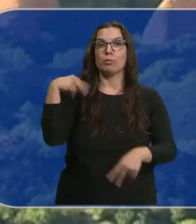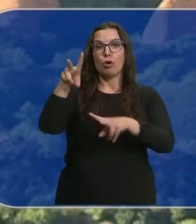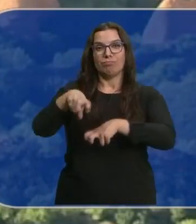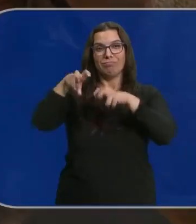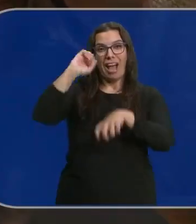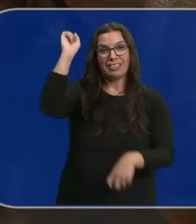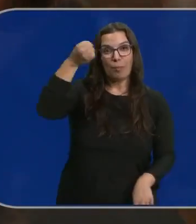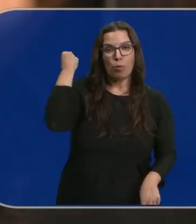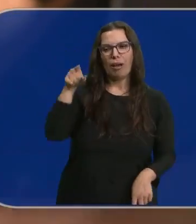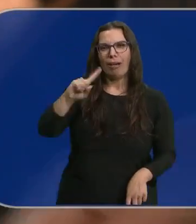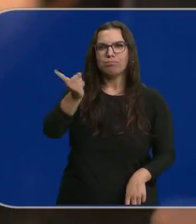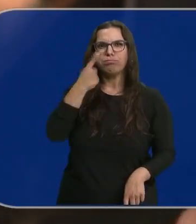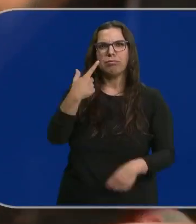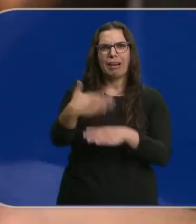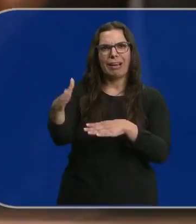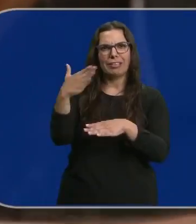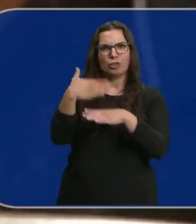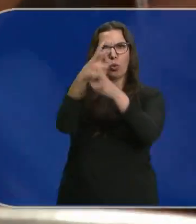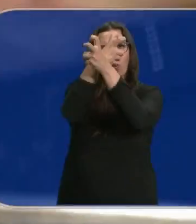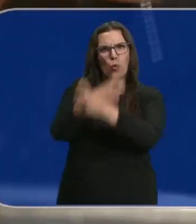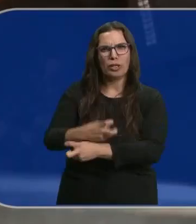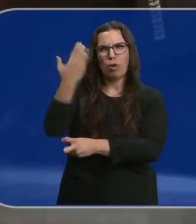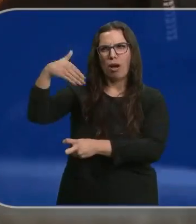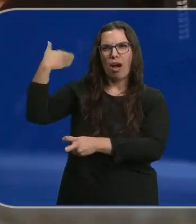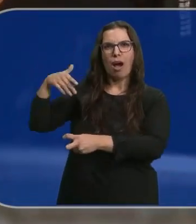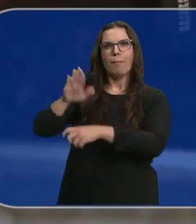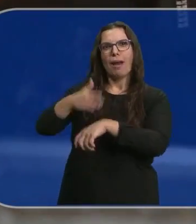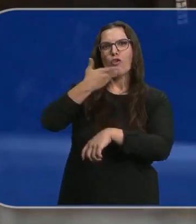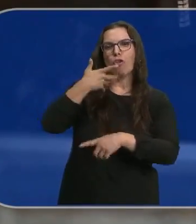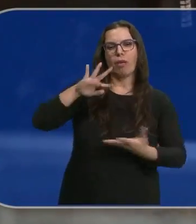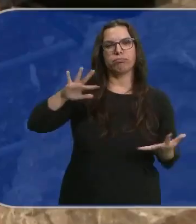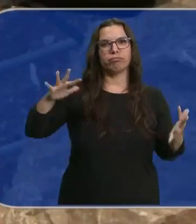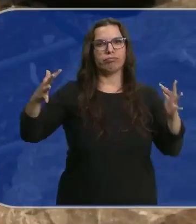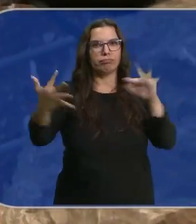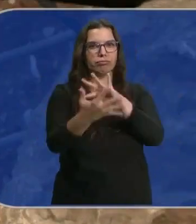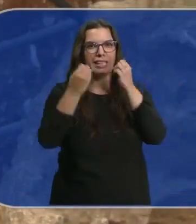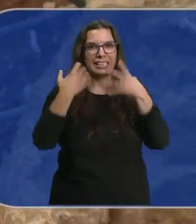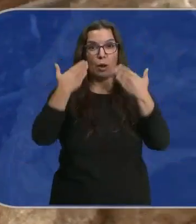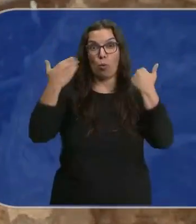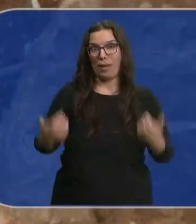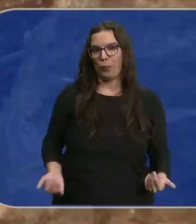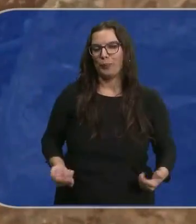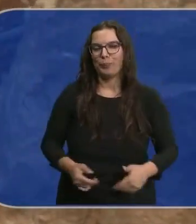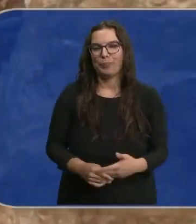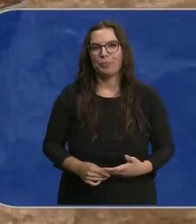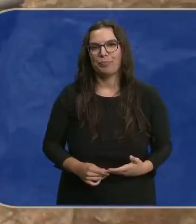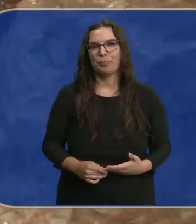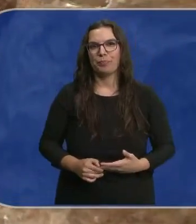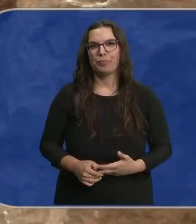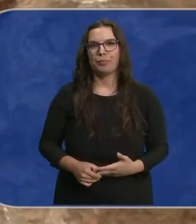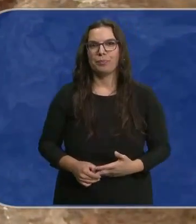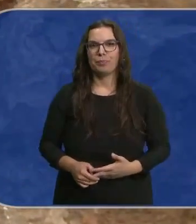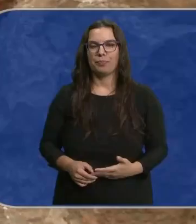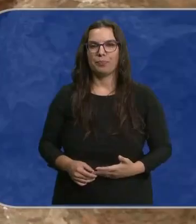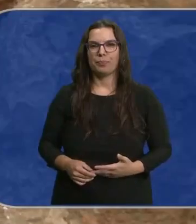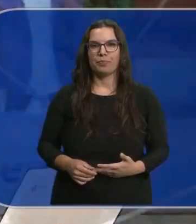de Atapuerca, donde se han encontrado restos que nos han ayudado a conocer mejor nuestra evolución como especie.